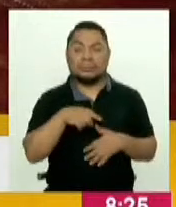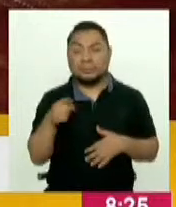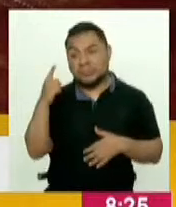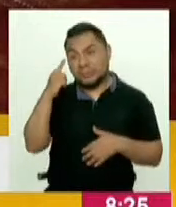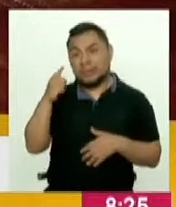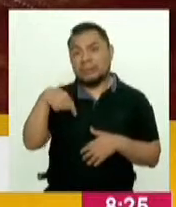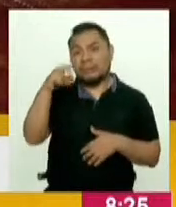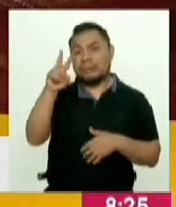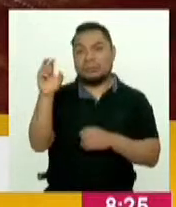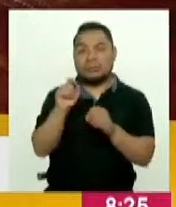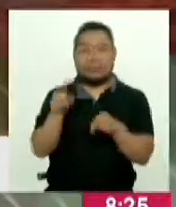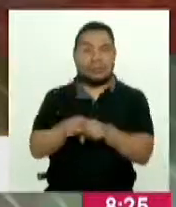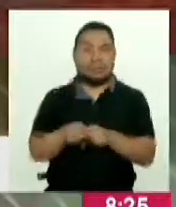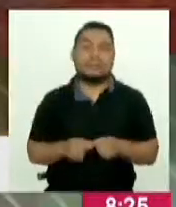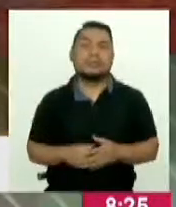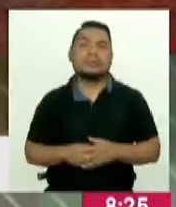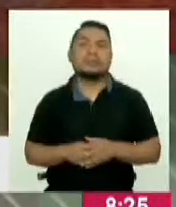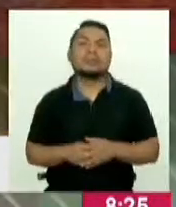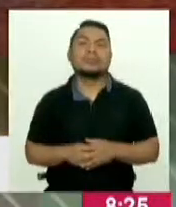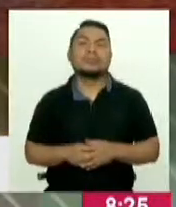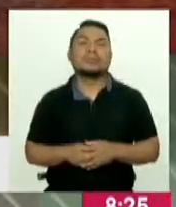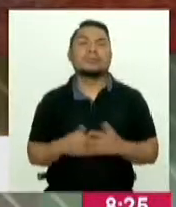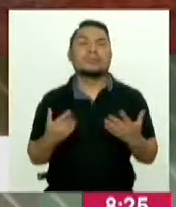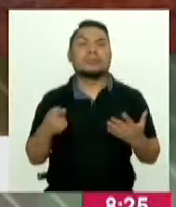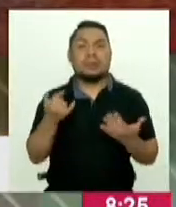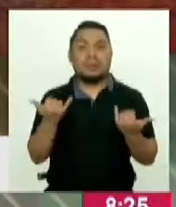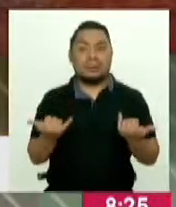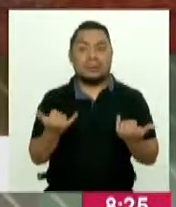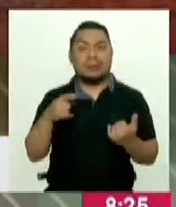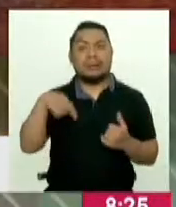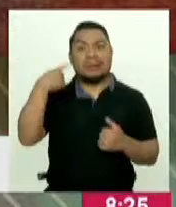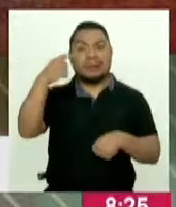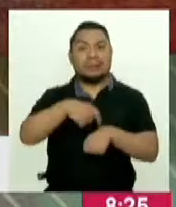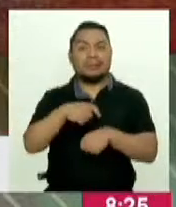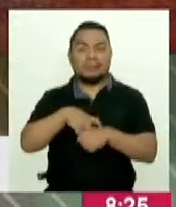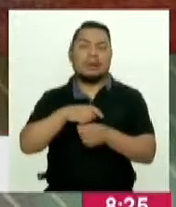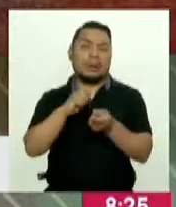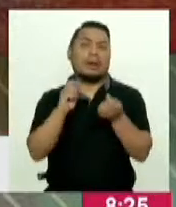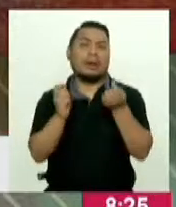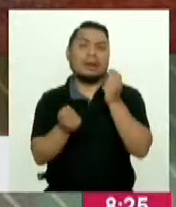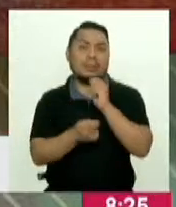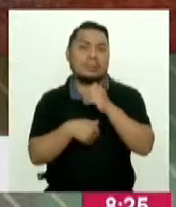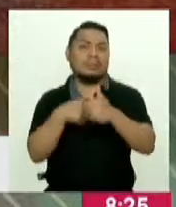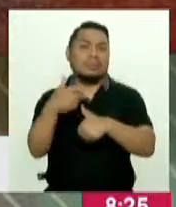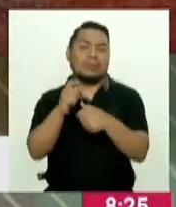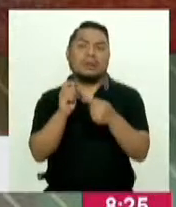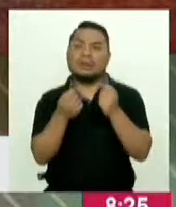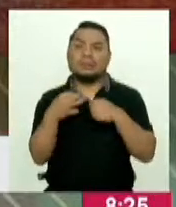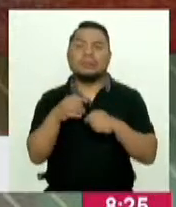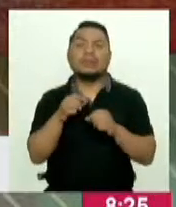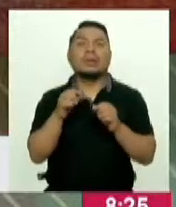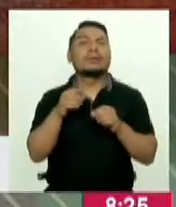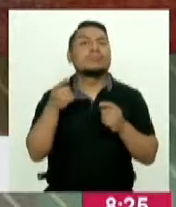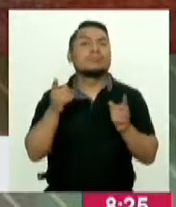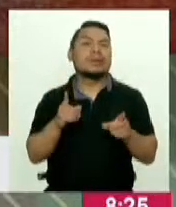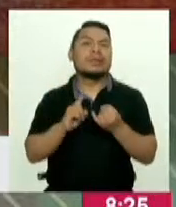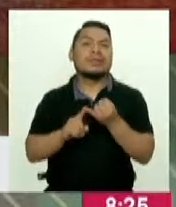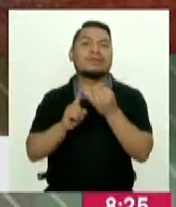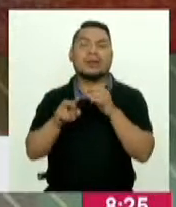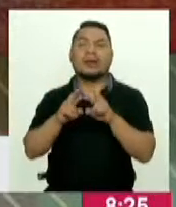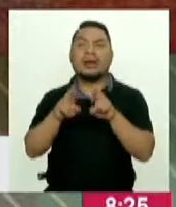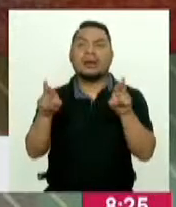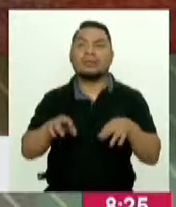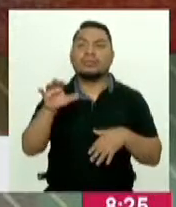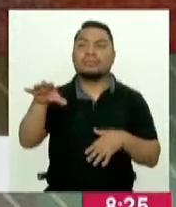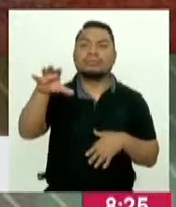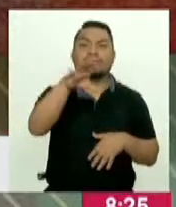este 2 de octubre? Bueno, el escenario va cambiando también de acuerdo a cada región, ¿no? Esta